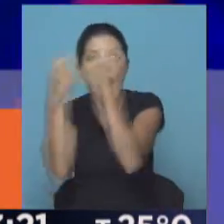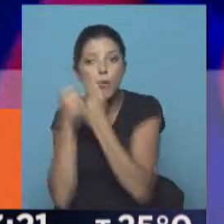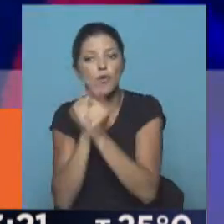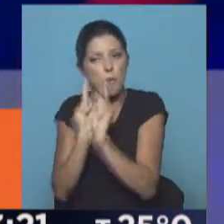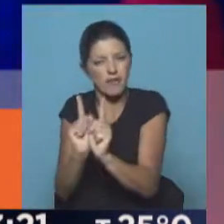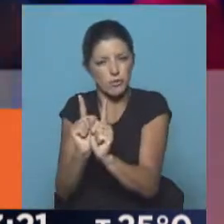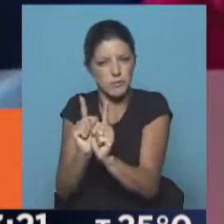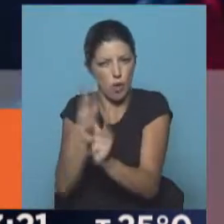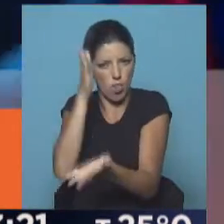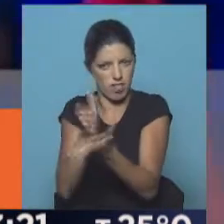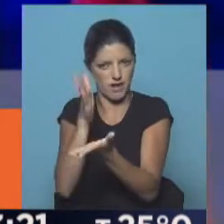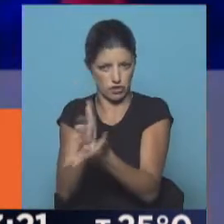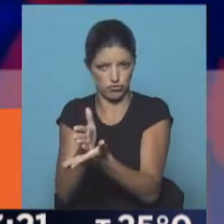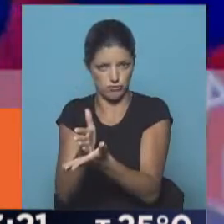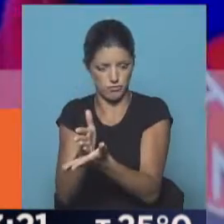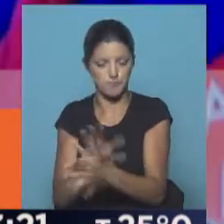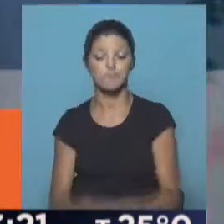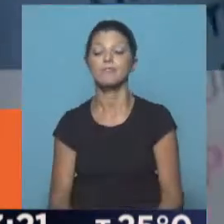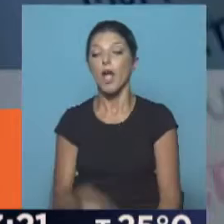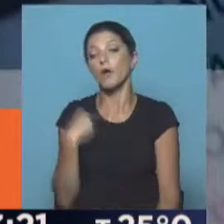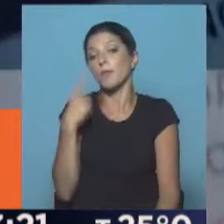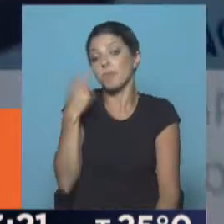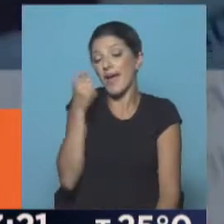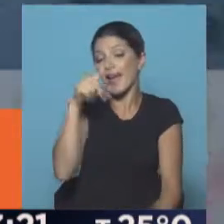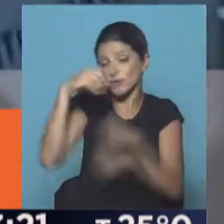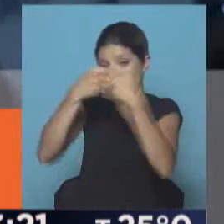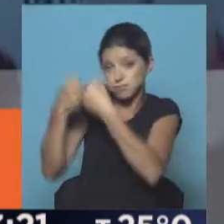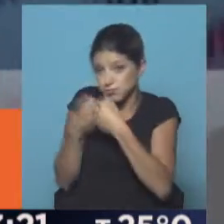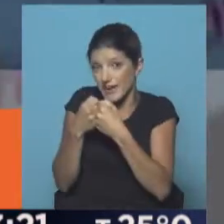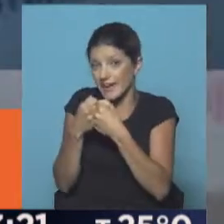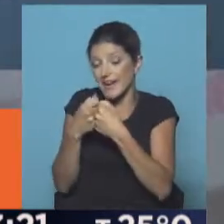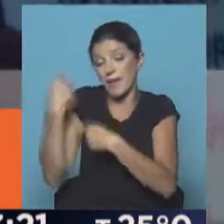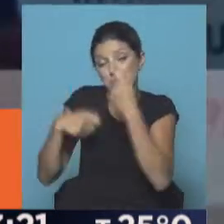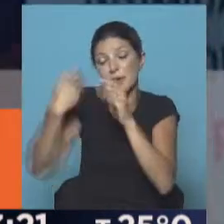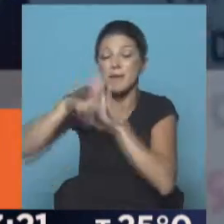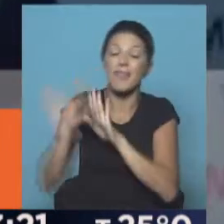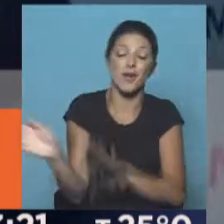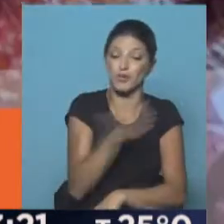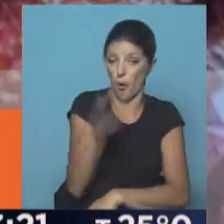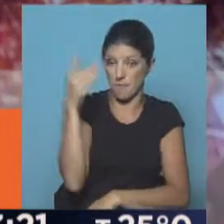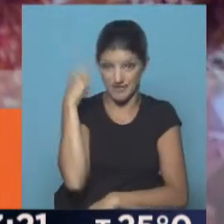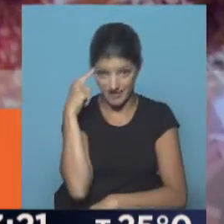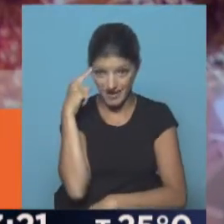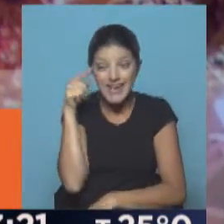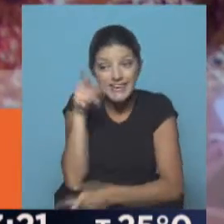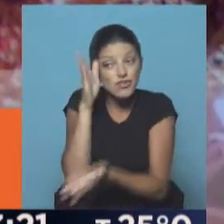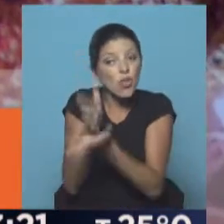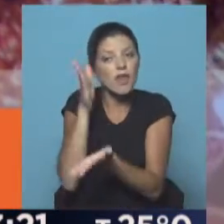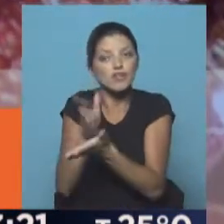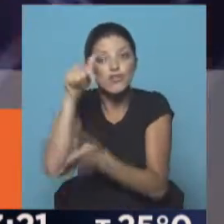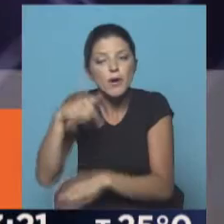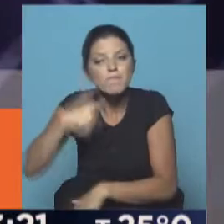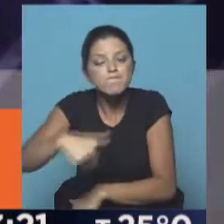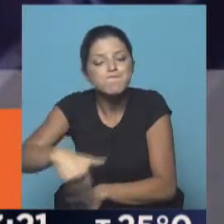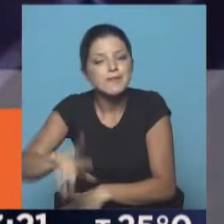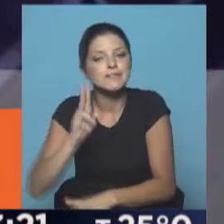derechos. Y lo que vemos es que esos consensos eran más frágiles de lo que imaginábamos, Sí. y que esos derechos están fuertemente